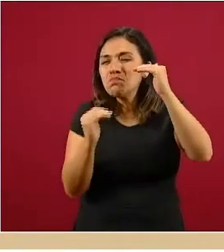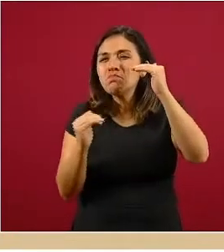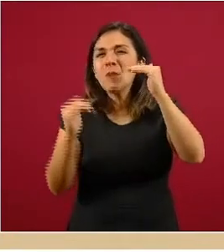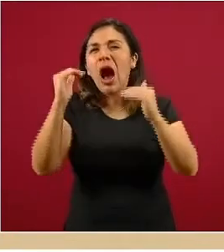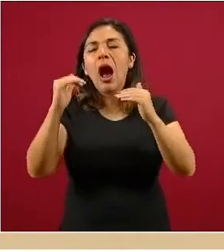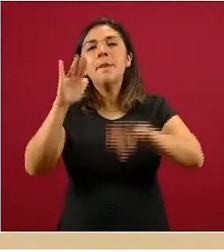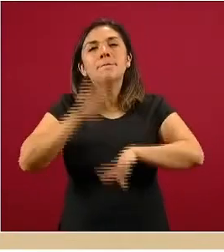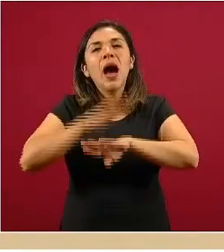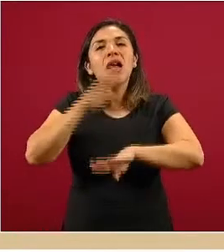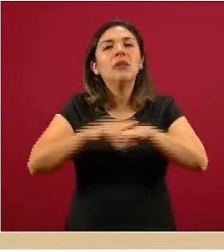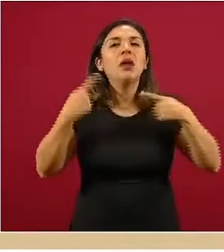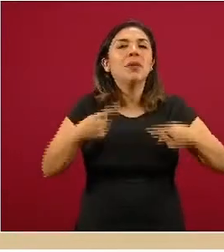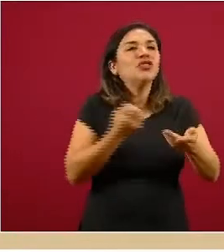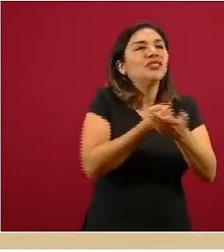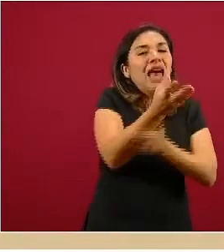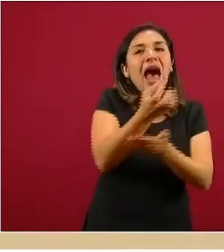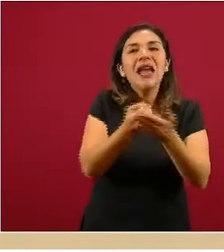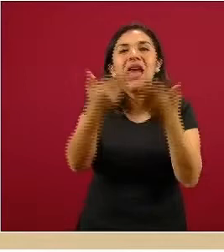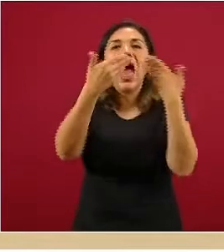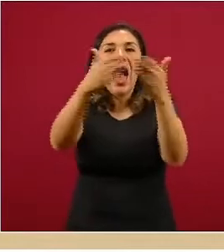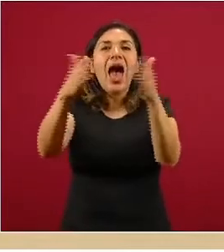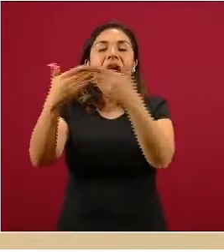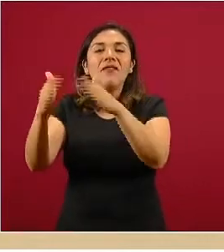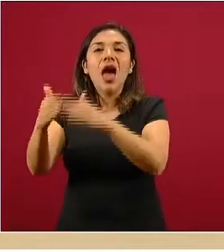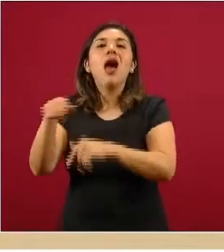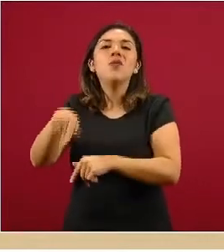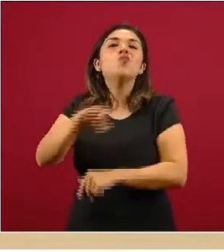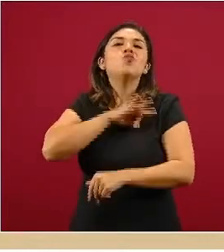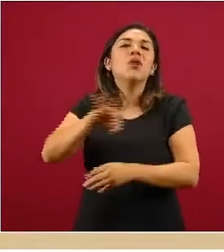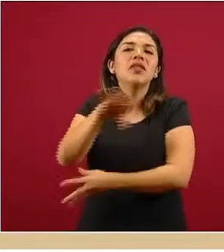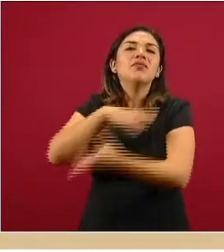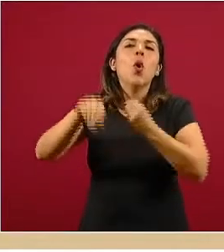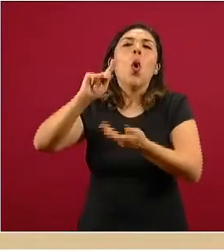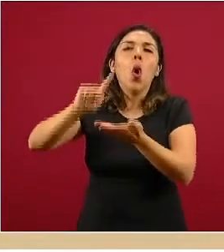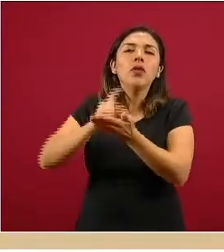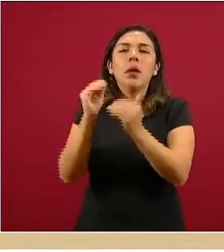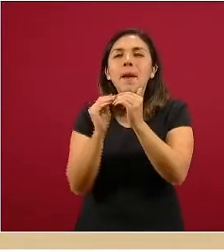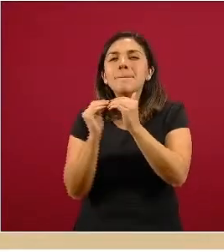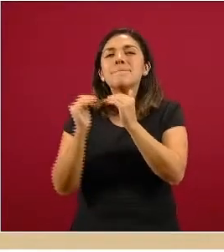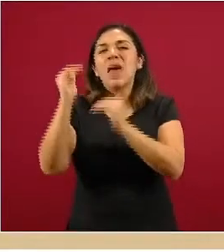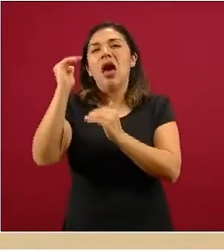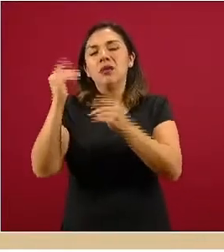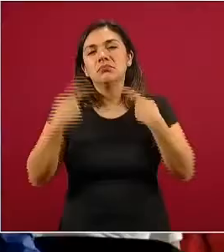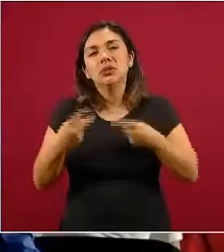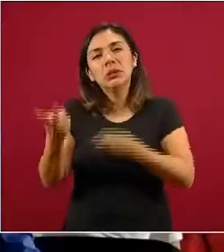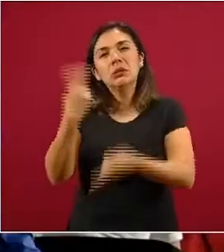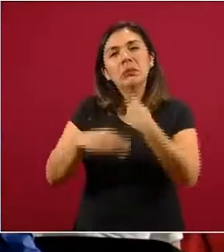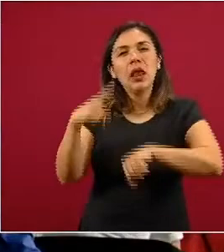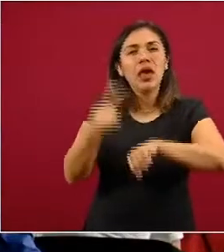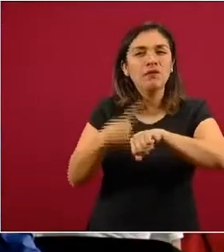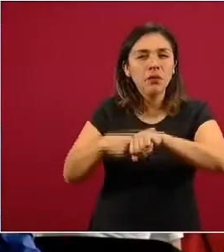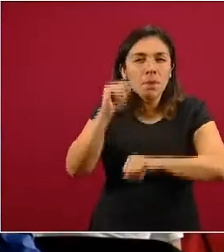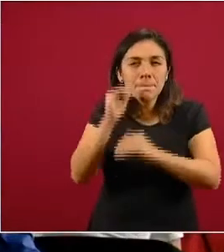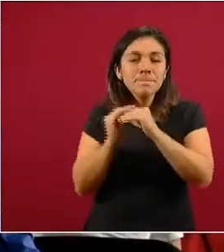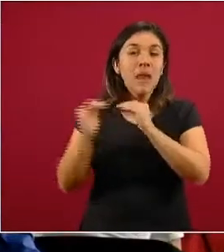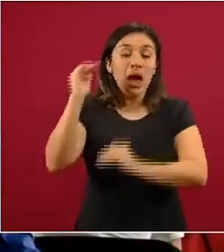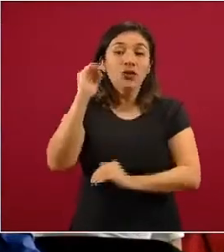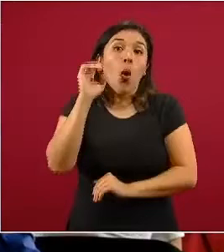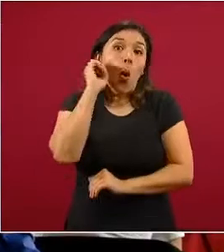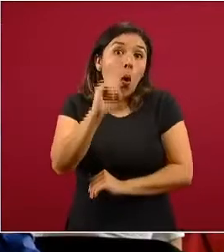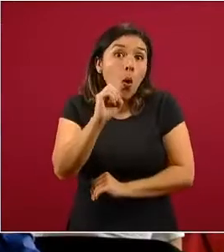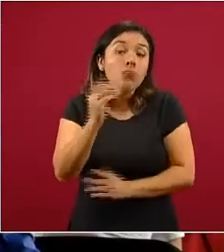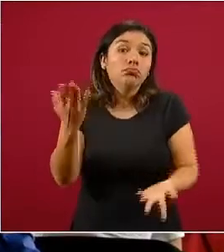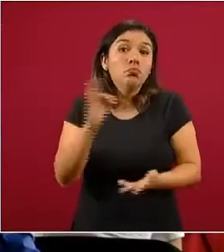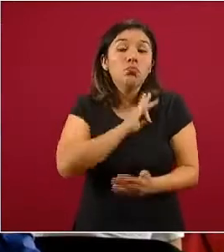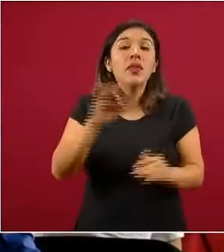que presentamos, es del 44%. Estamos observando que después de un descenso importante